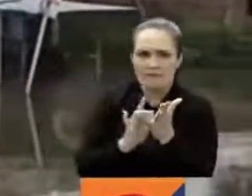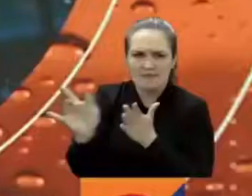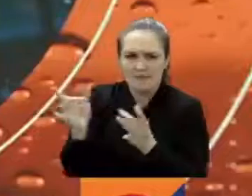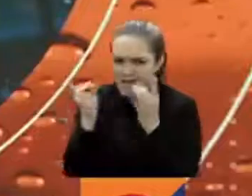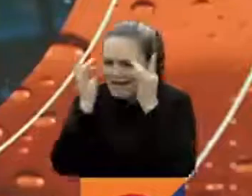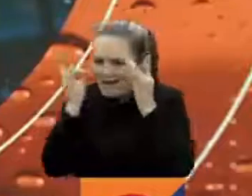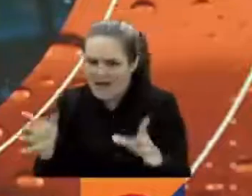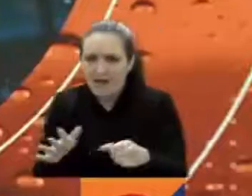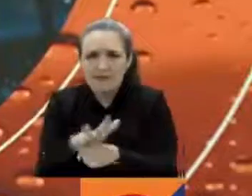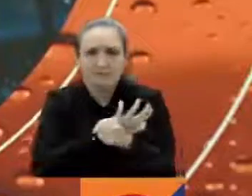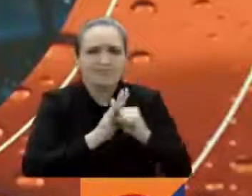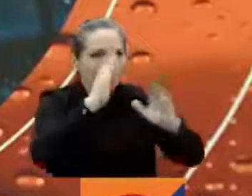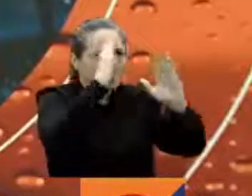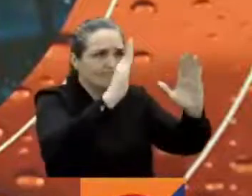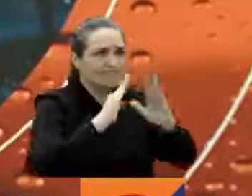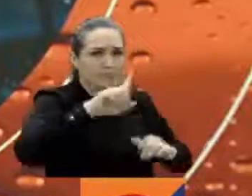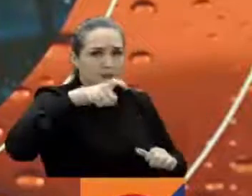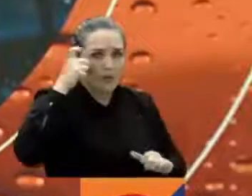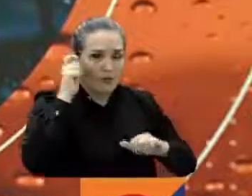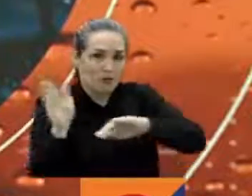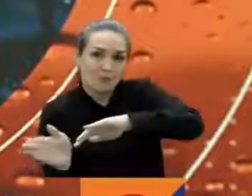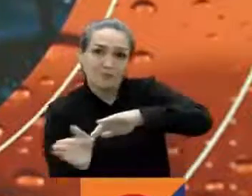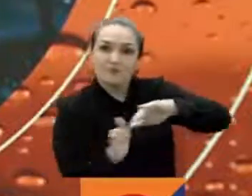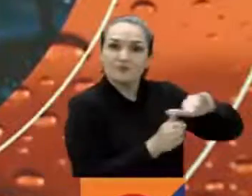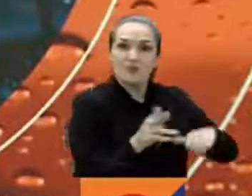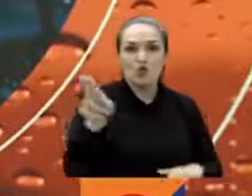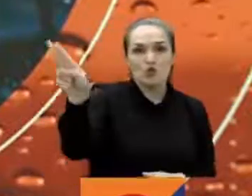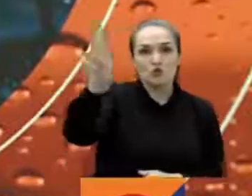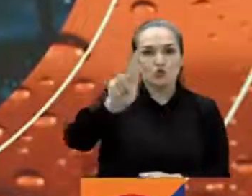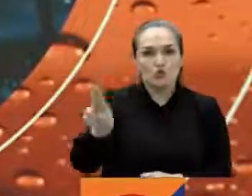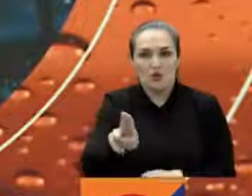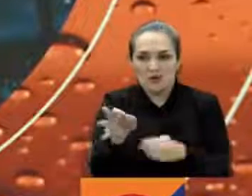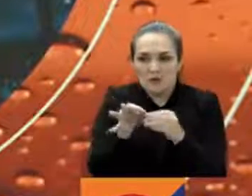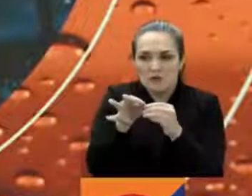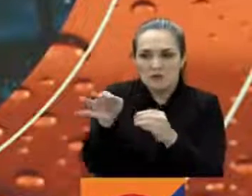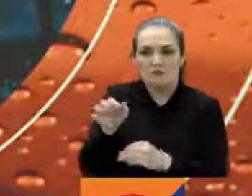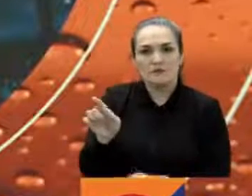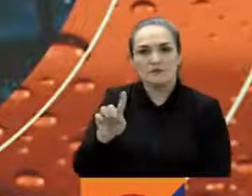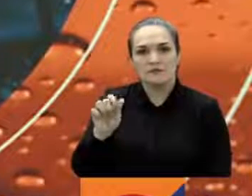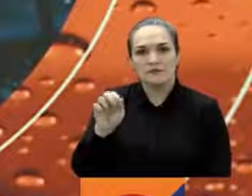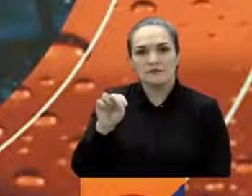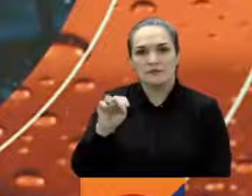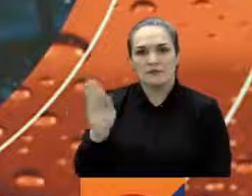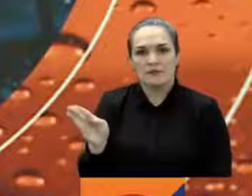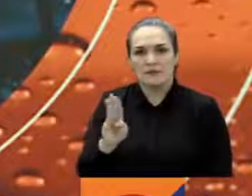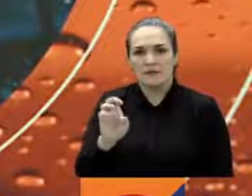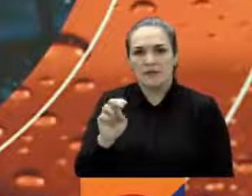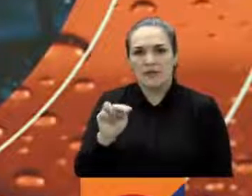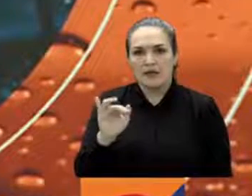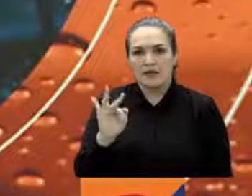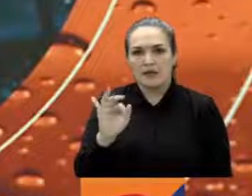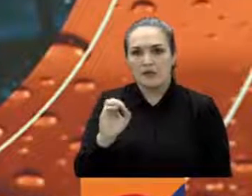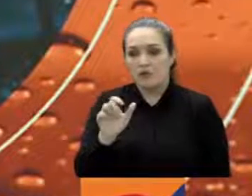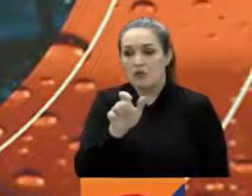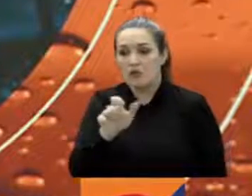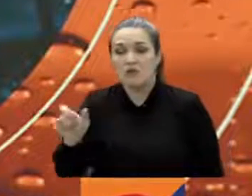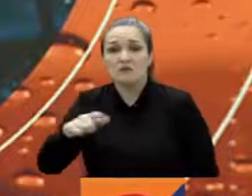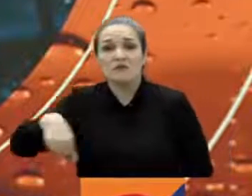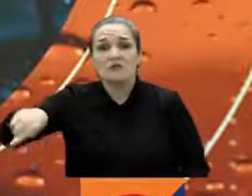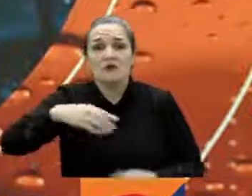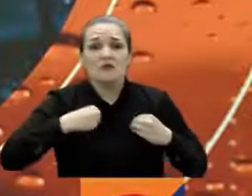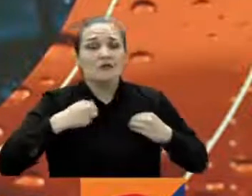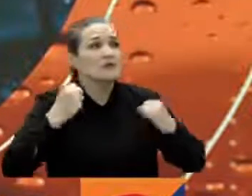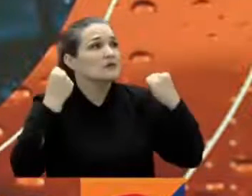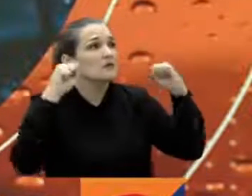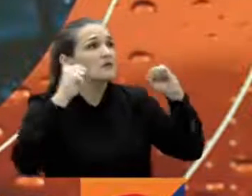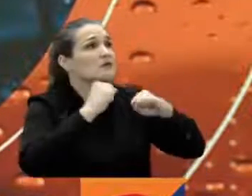pública. En San Benito Sucre, las autoridades locales piden apoyo para las más de 7.000 familias damnificadas desde finales